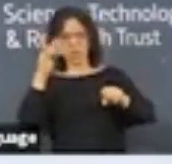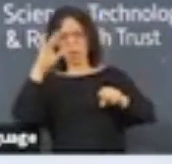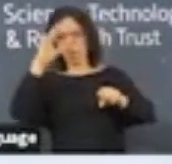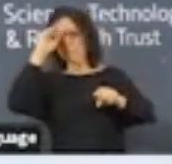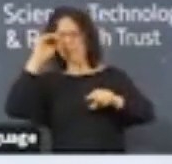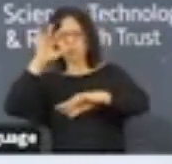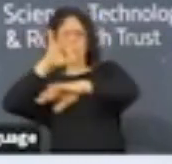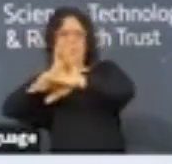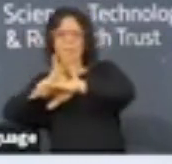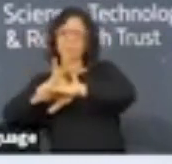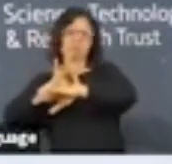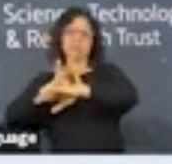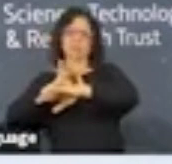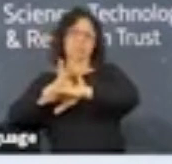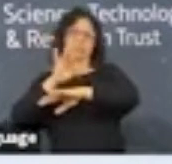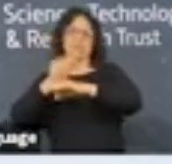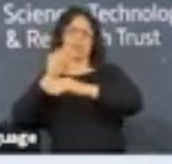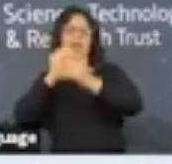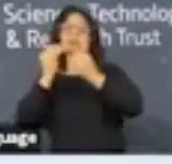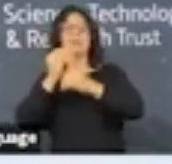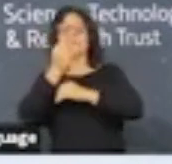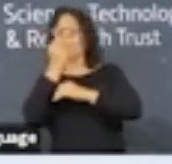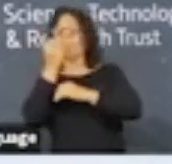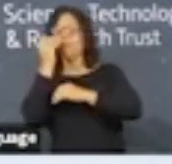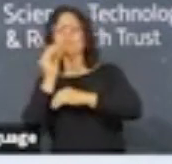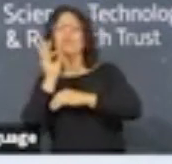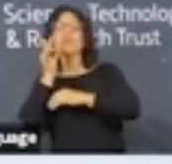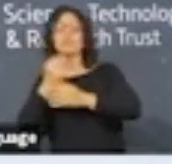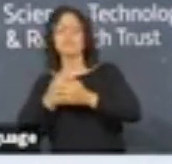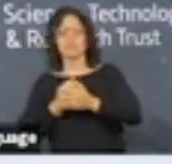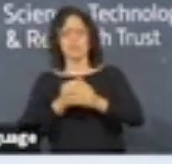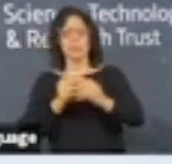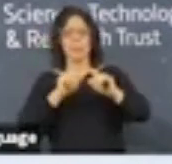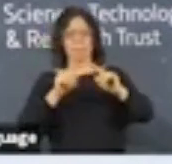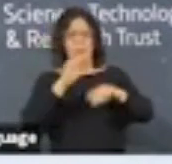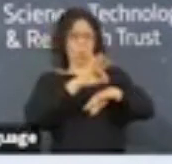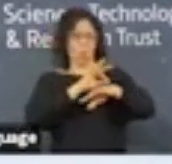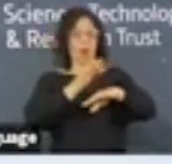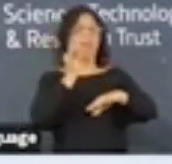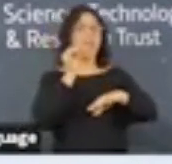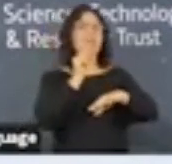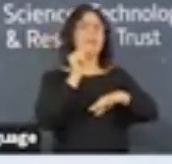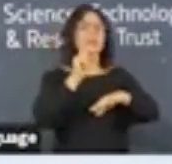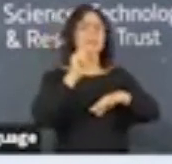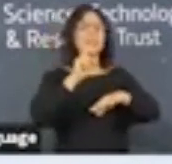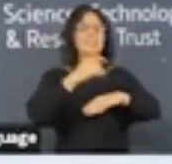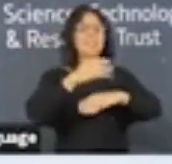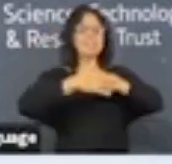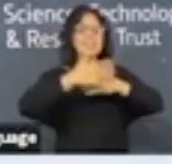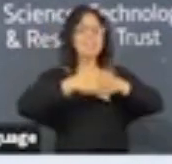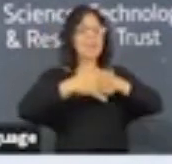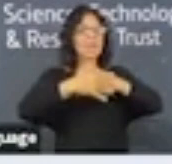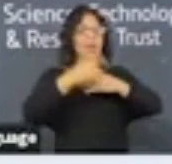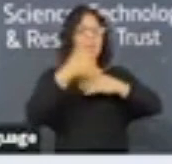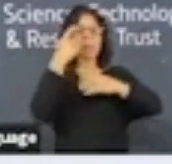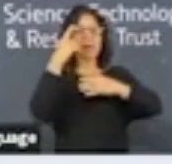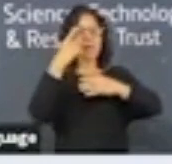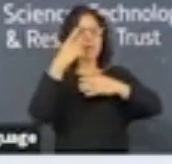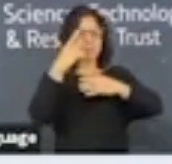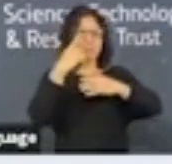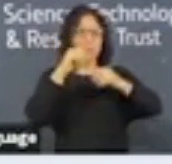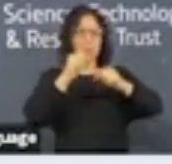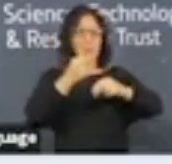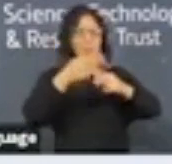se alimentan de néctar de flores y de frutos, mientras que las hembras necesitan la sangre para producir sus huevos,